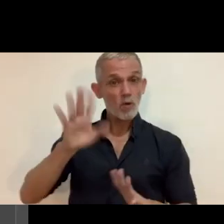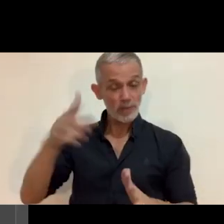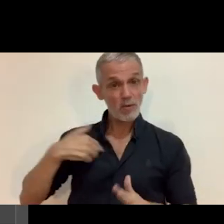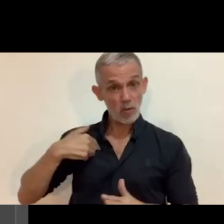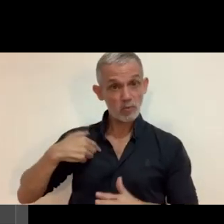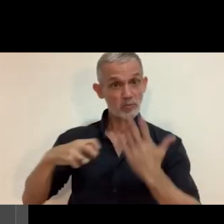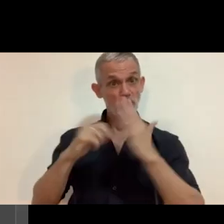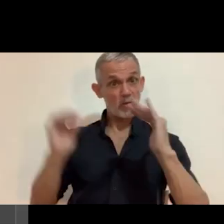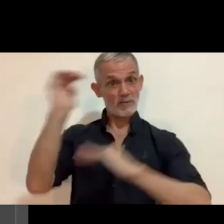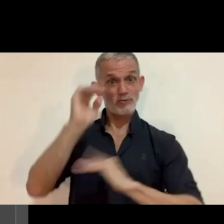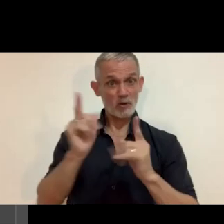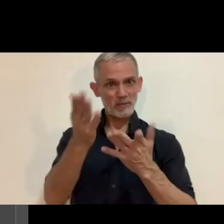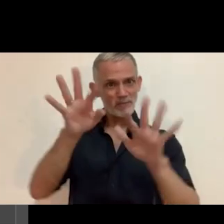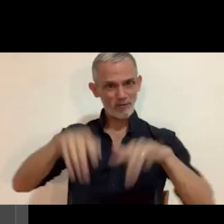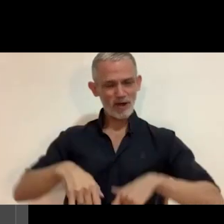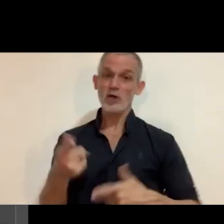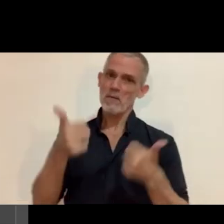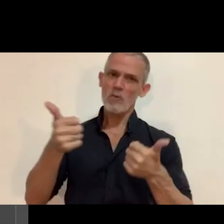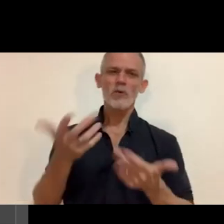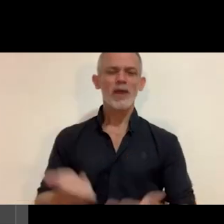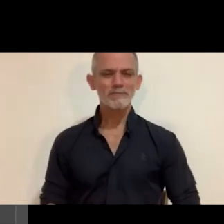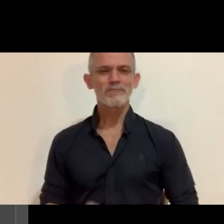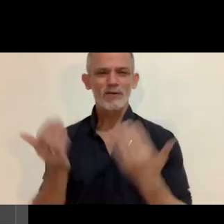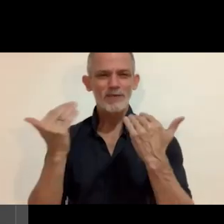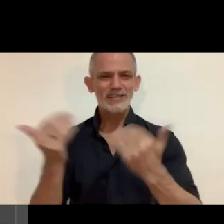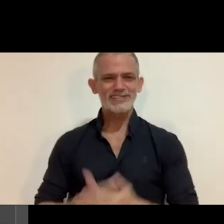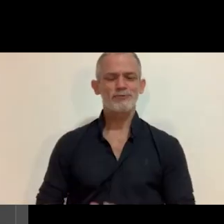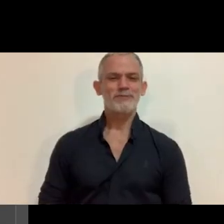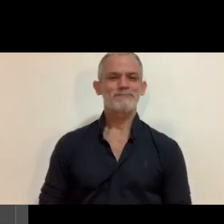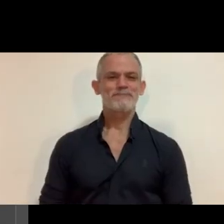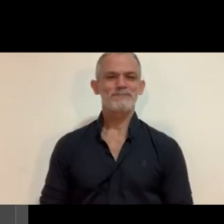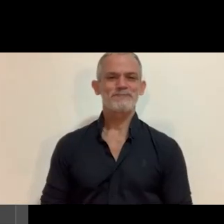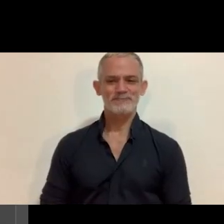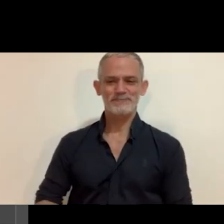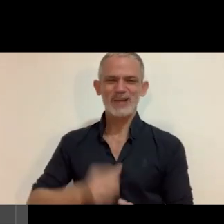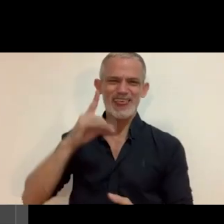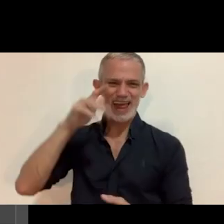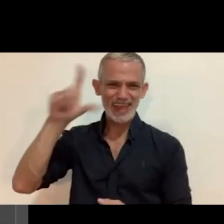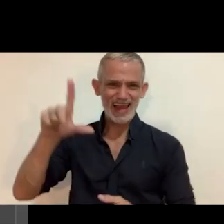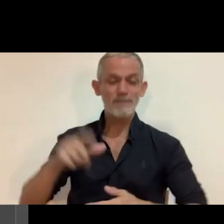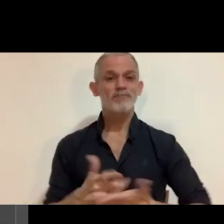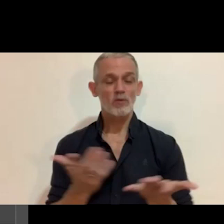Felicitaciones entonces. Gracias. Muy bien. Bueno, acá dice, muy bien, en relación al